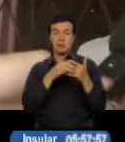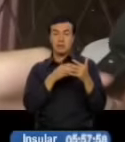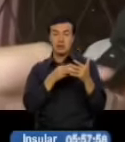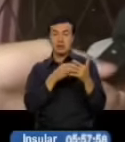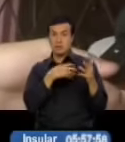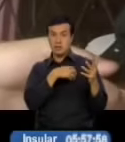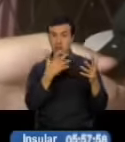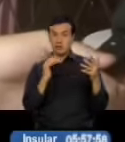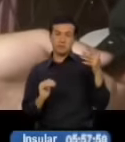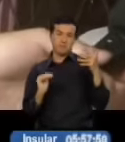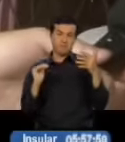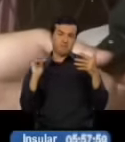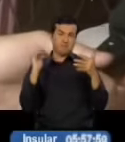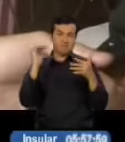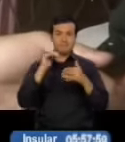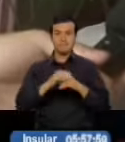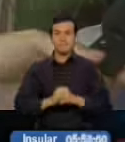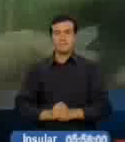Barcelona.